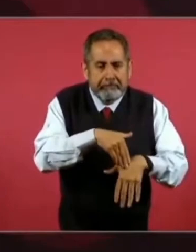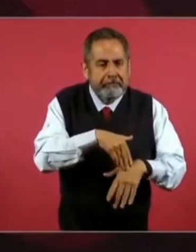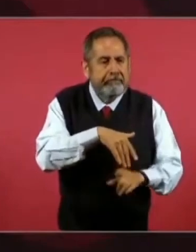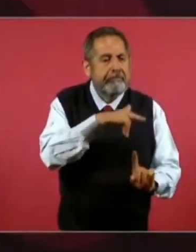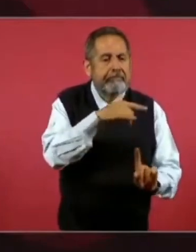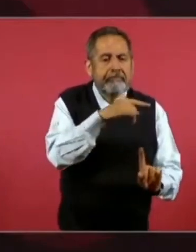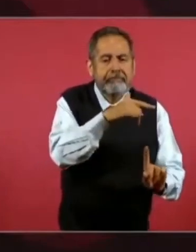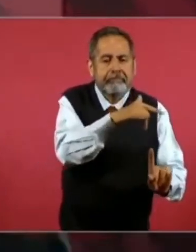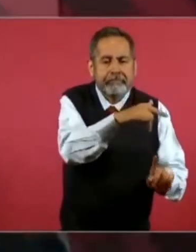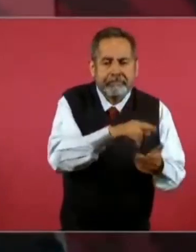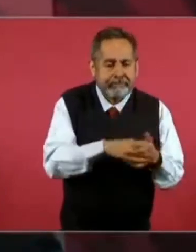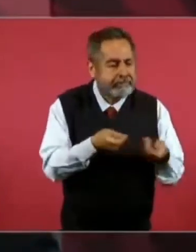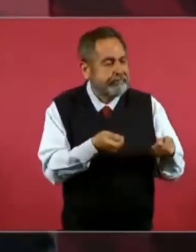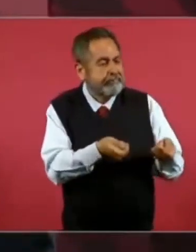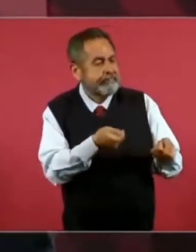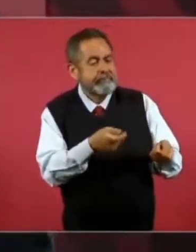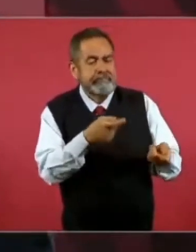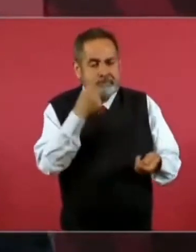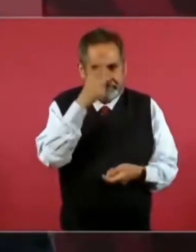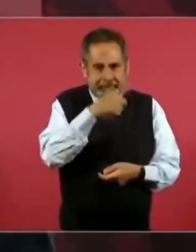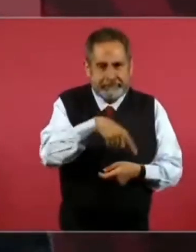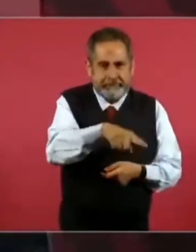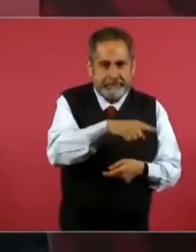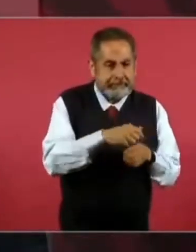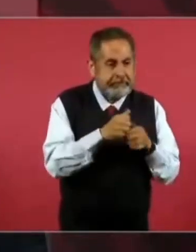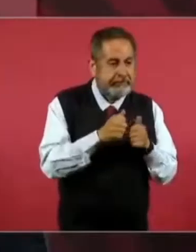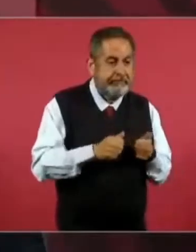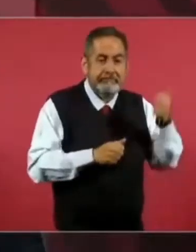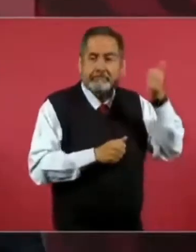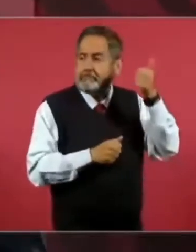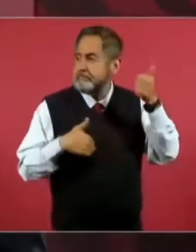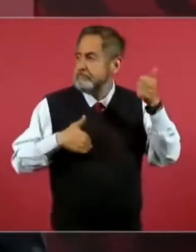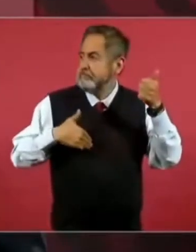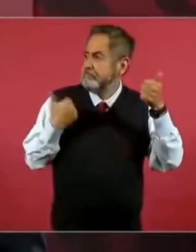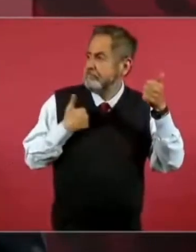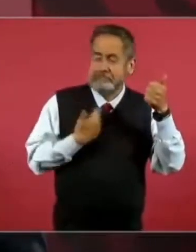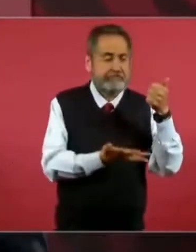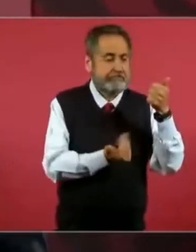a quienes forman parte